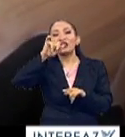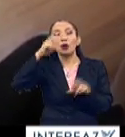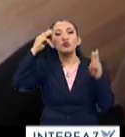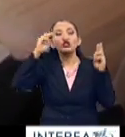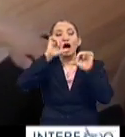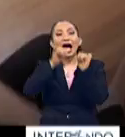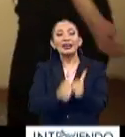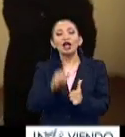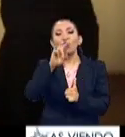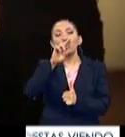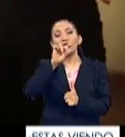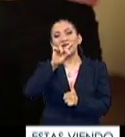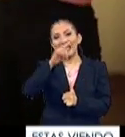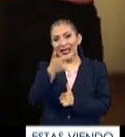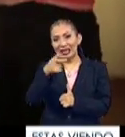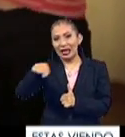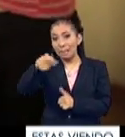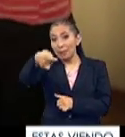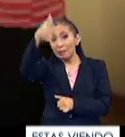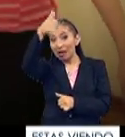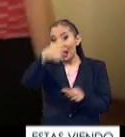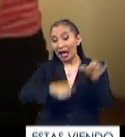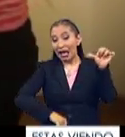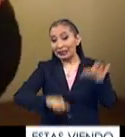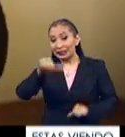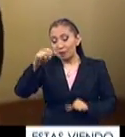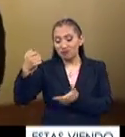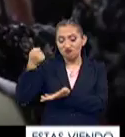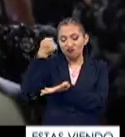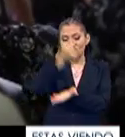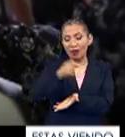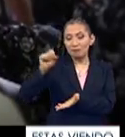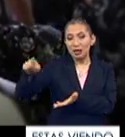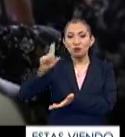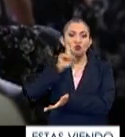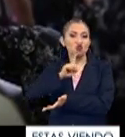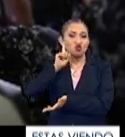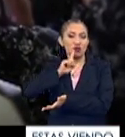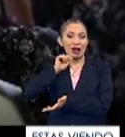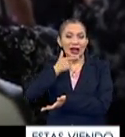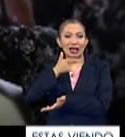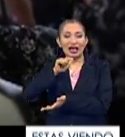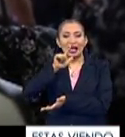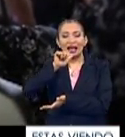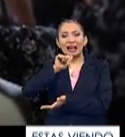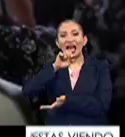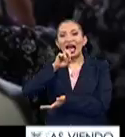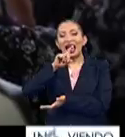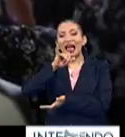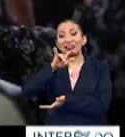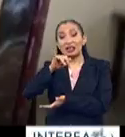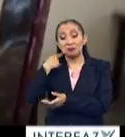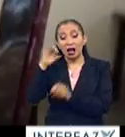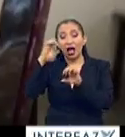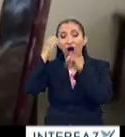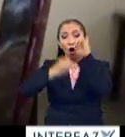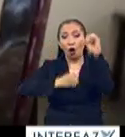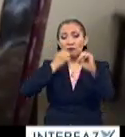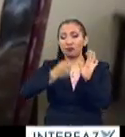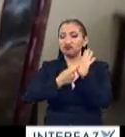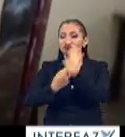de las Artes de la UDG. Primera actividad financiada por el Legado Grudman para difundir la obra de grandes